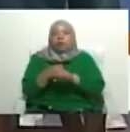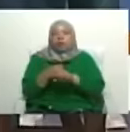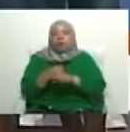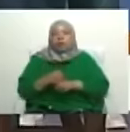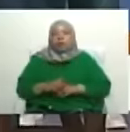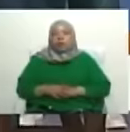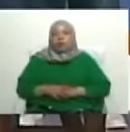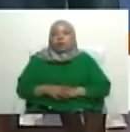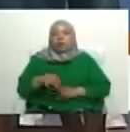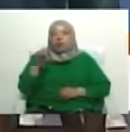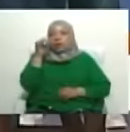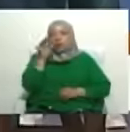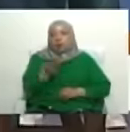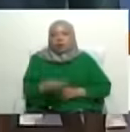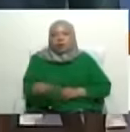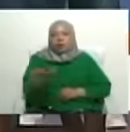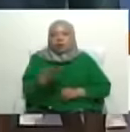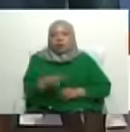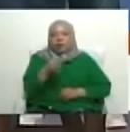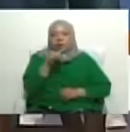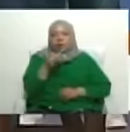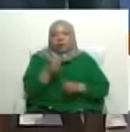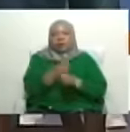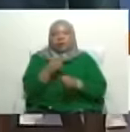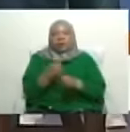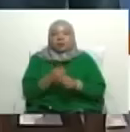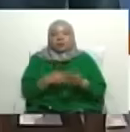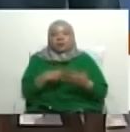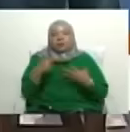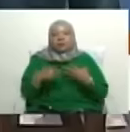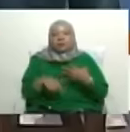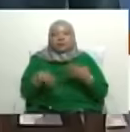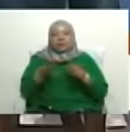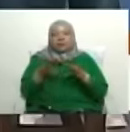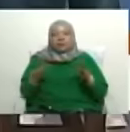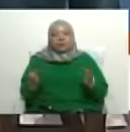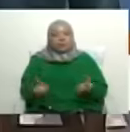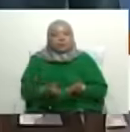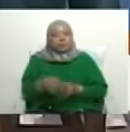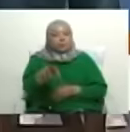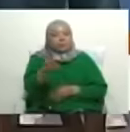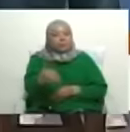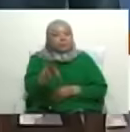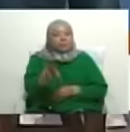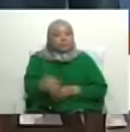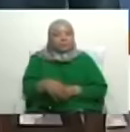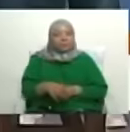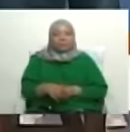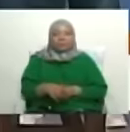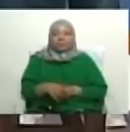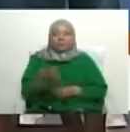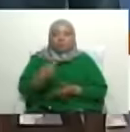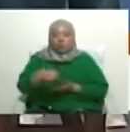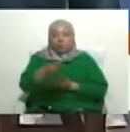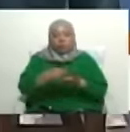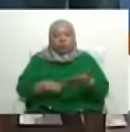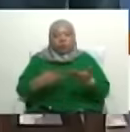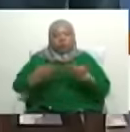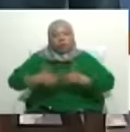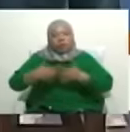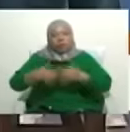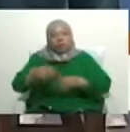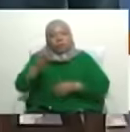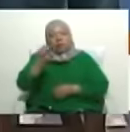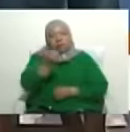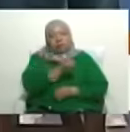historia de este planeta, en la historia del terrorismo, en el mundo. Nunca se había visto que alguien firme con una empresa de